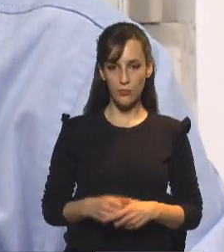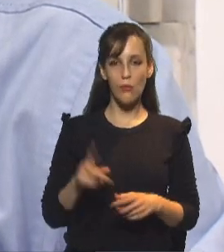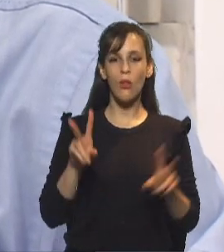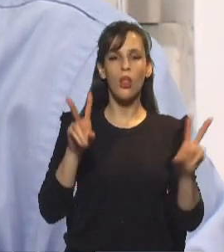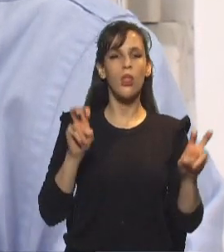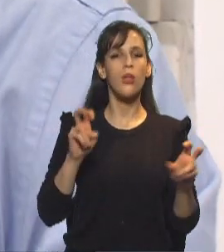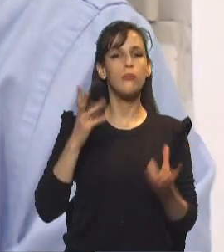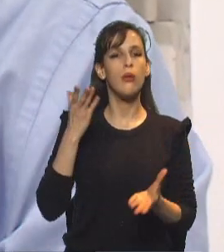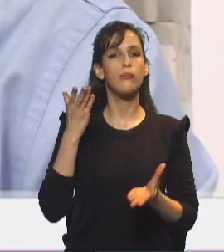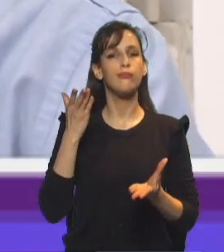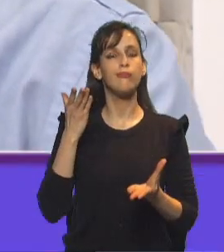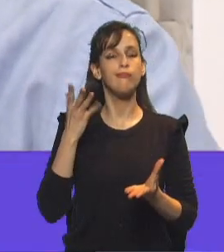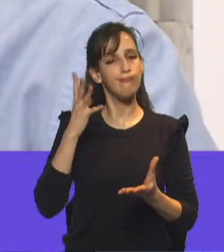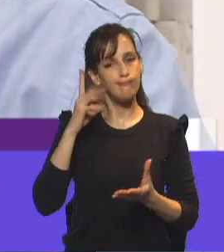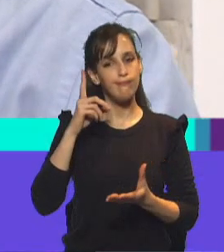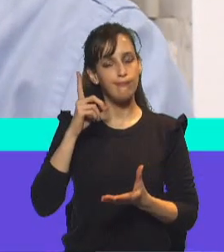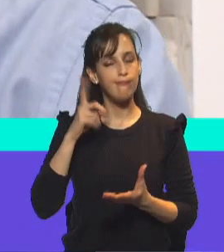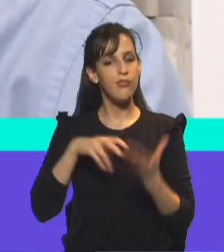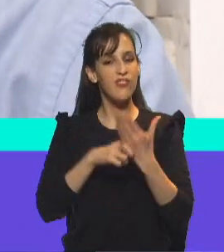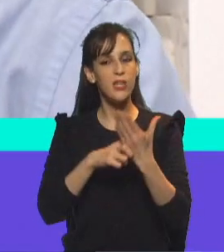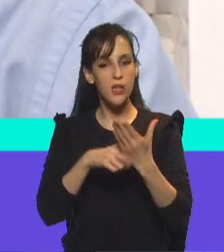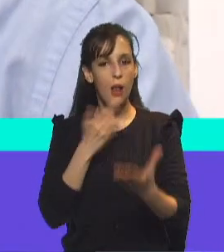sobreseimiento dictado, pedido por la fiscal Baigón?